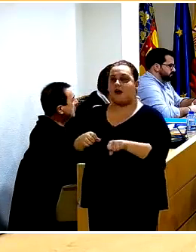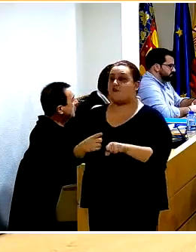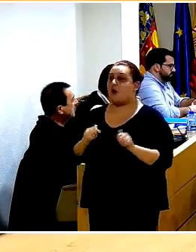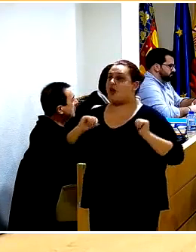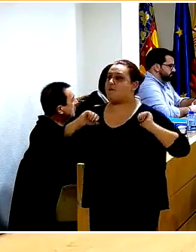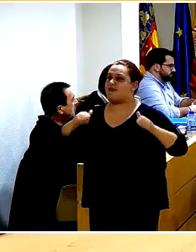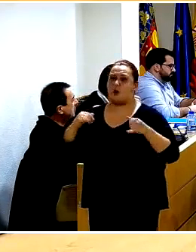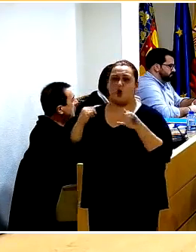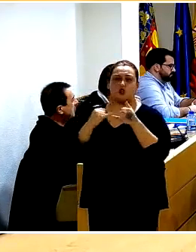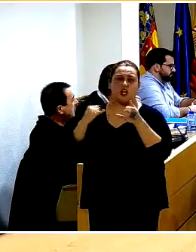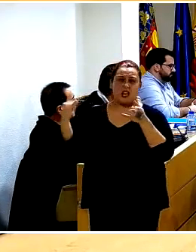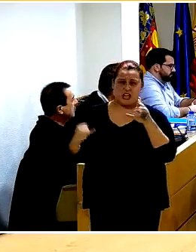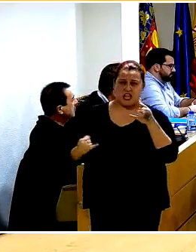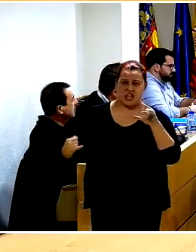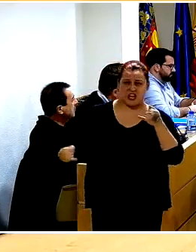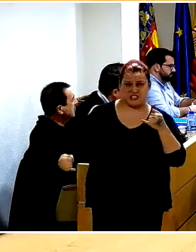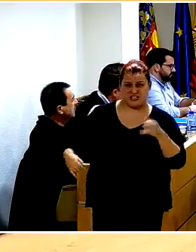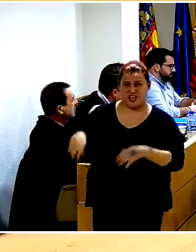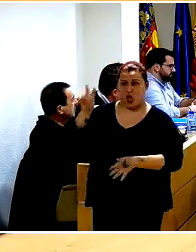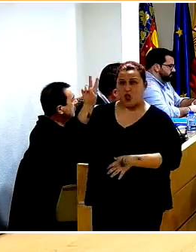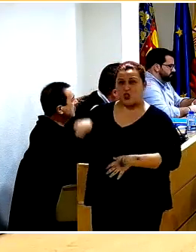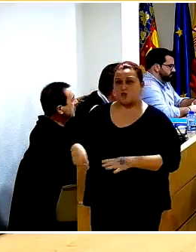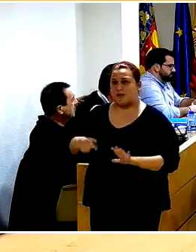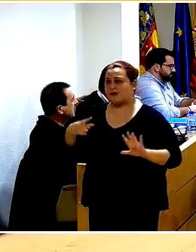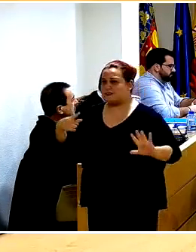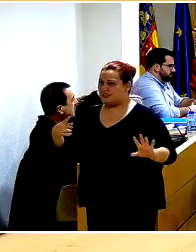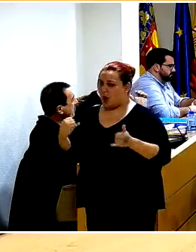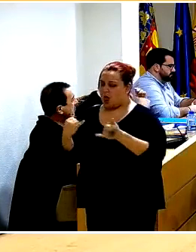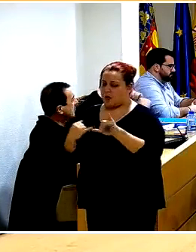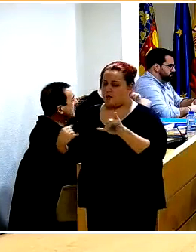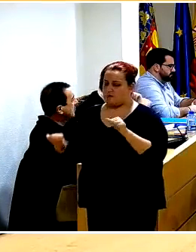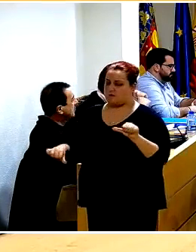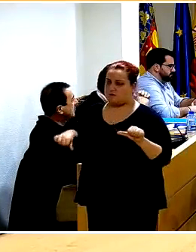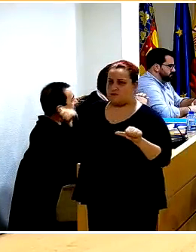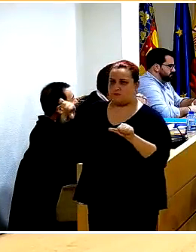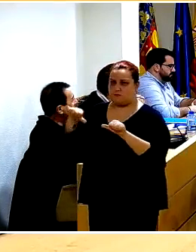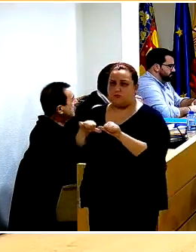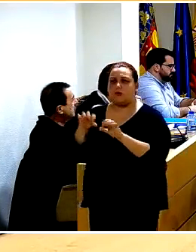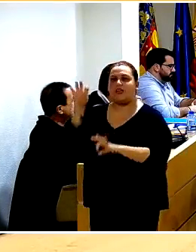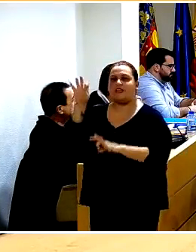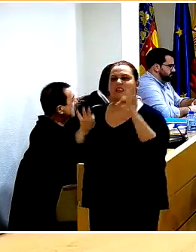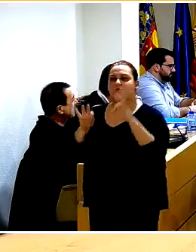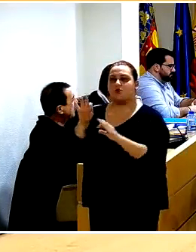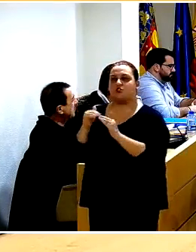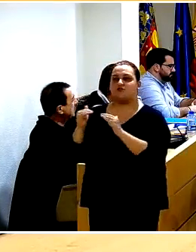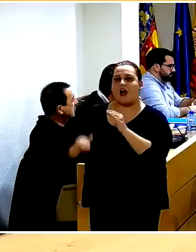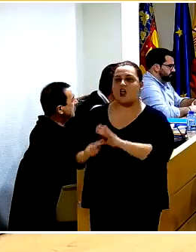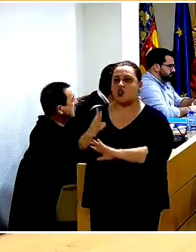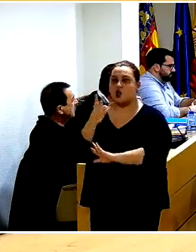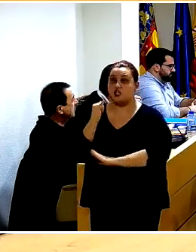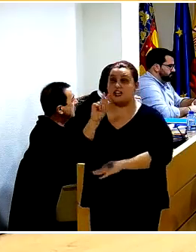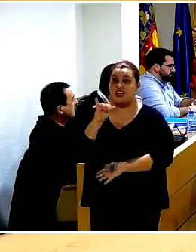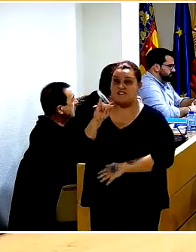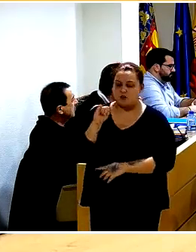la crisis que teníamos en ese momento desde 2007 arrastrada a bajar los impuestos, fundamentalmente dos, el IBI y el